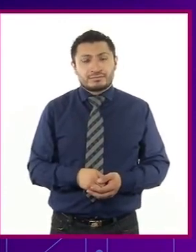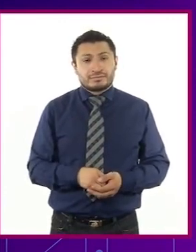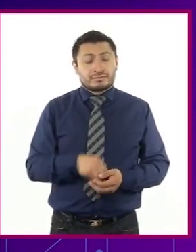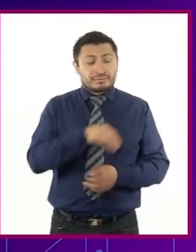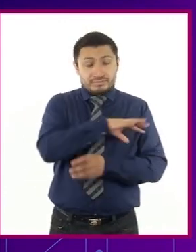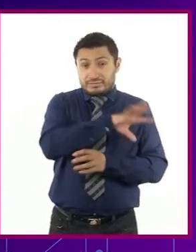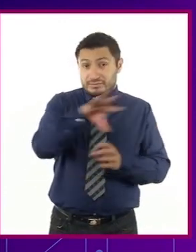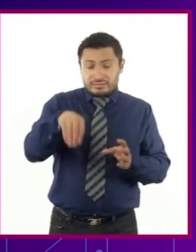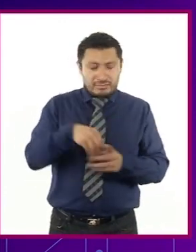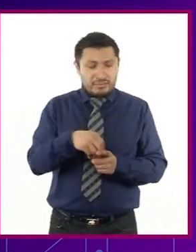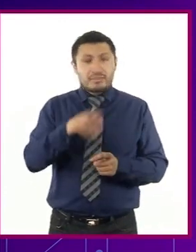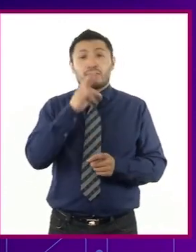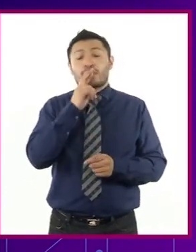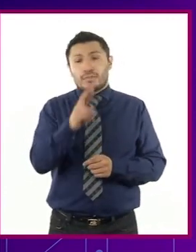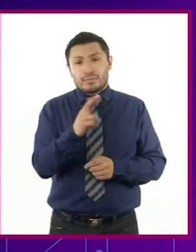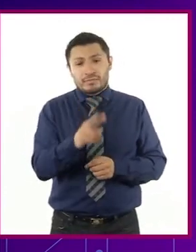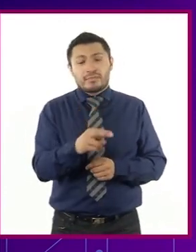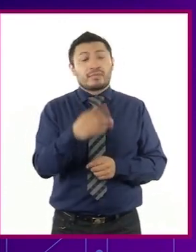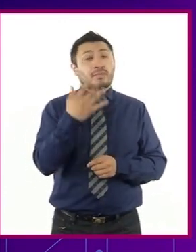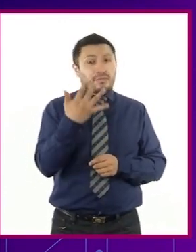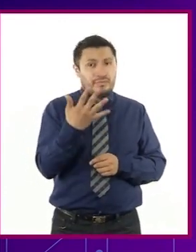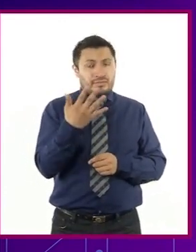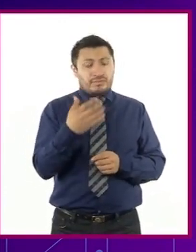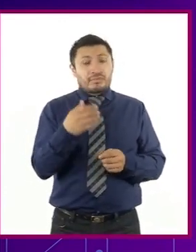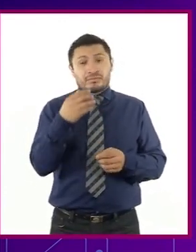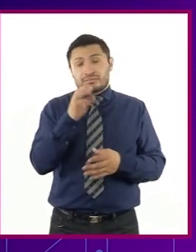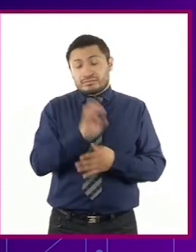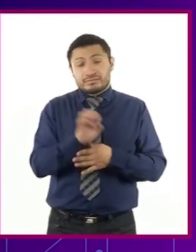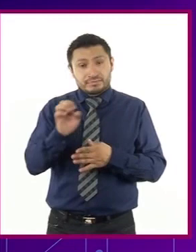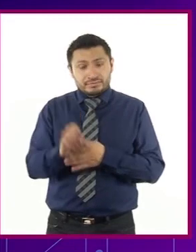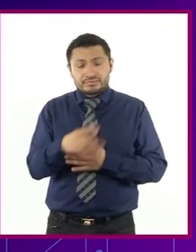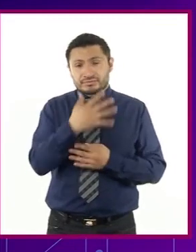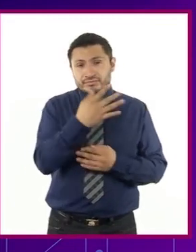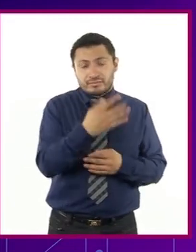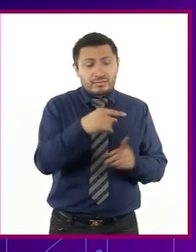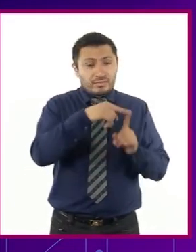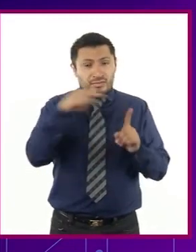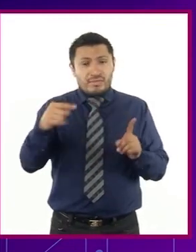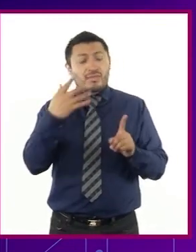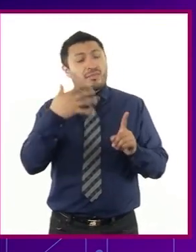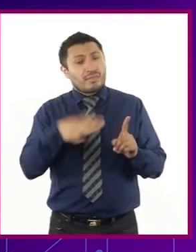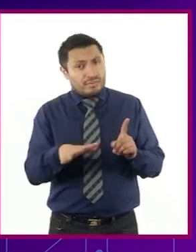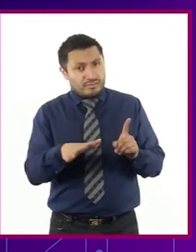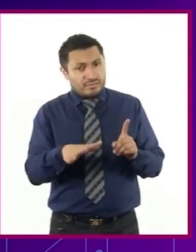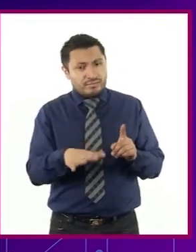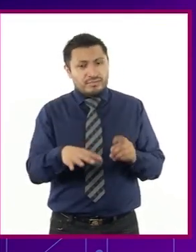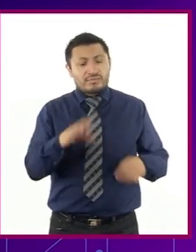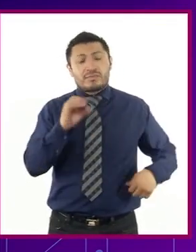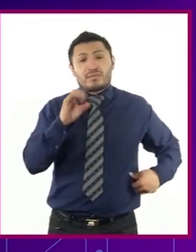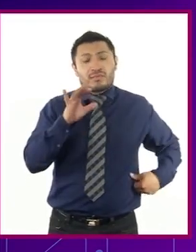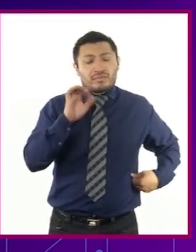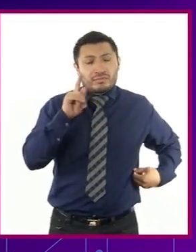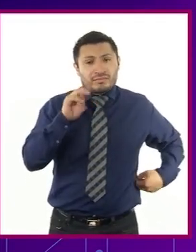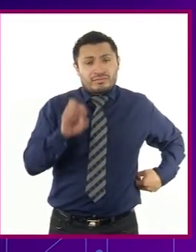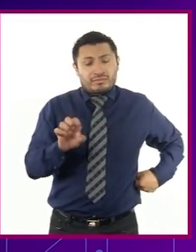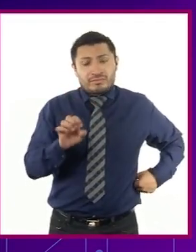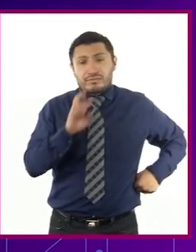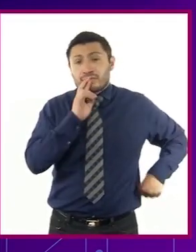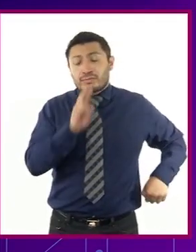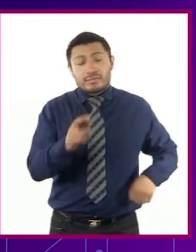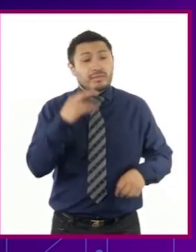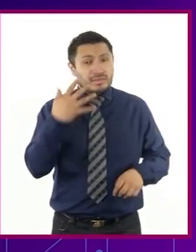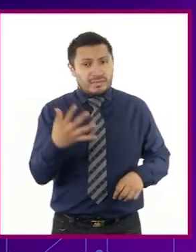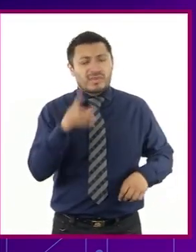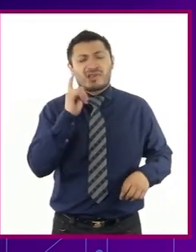al sumarlos, su total es de 50. Luego, 50 se divide entre 10 y el cociente es 5. Significa